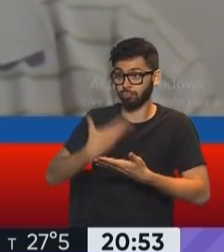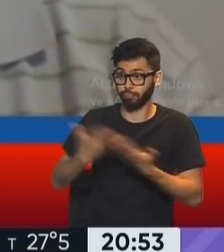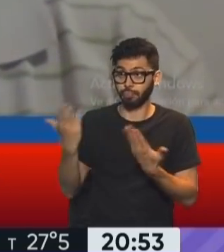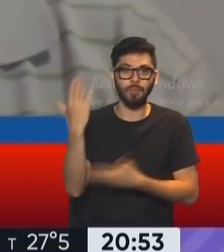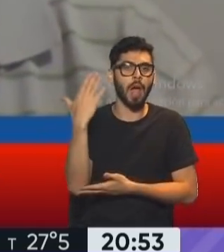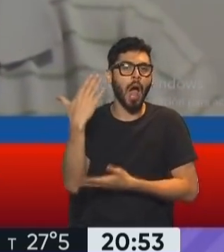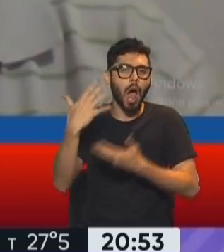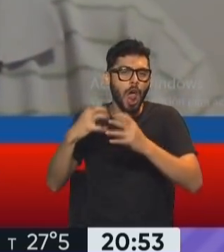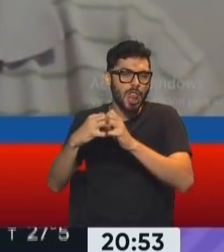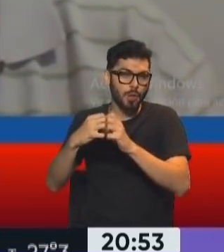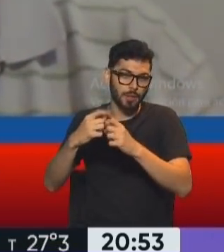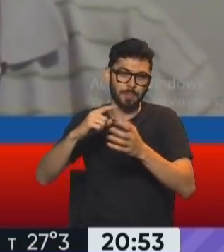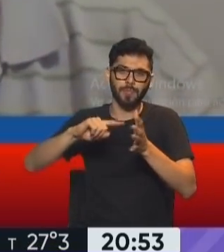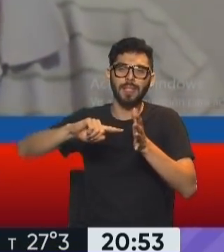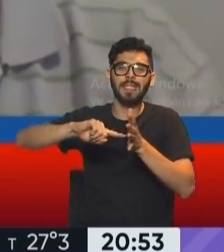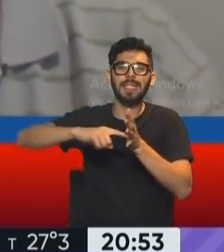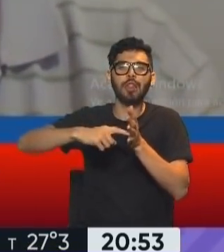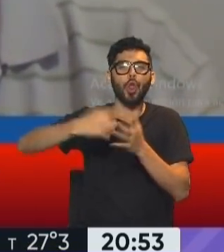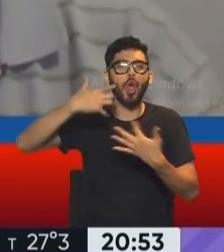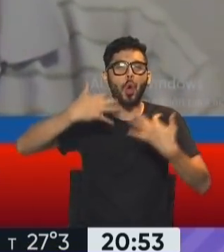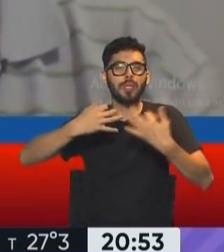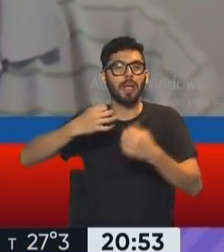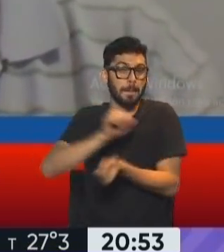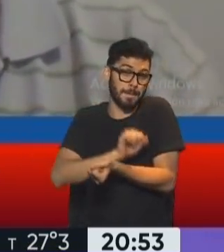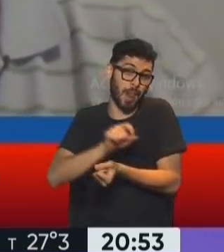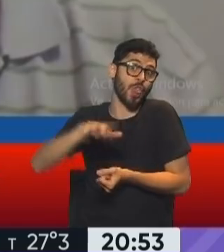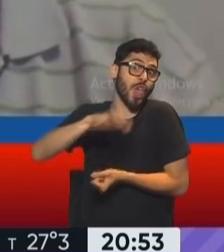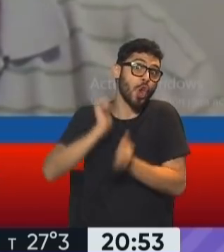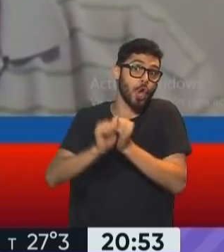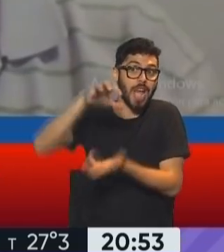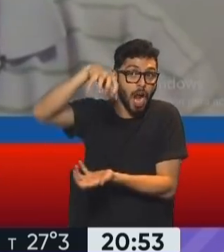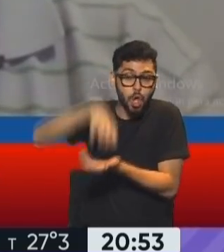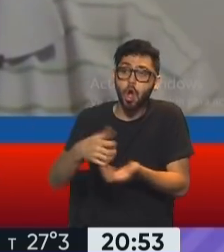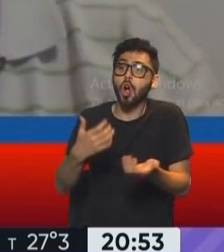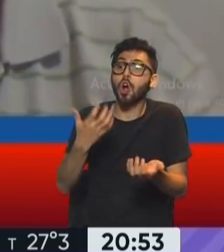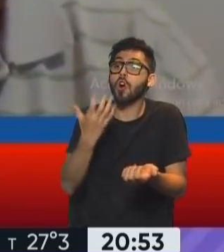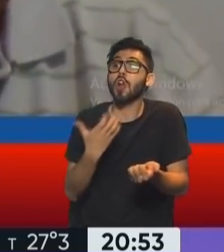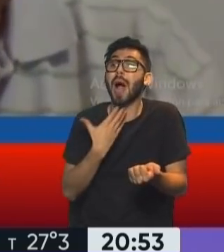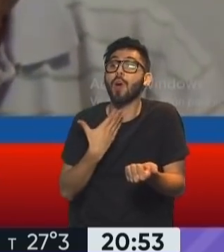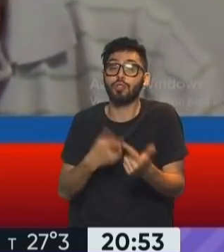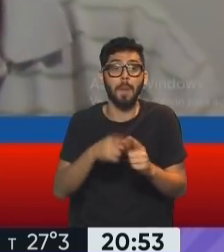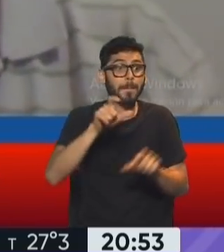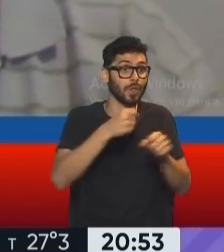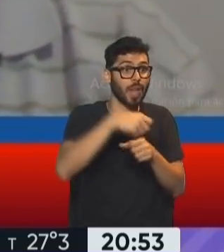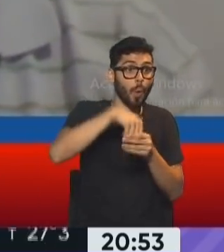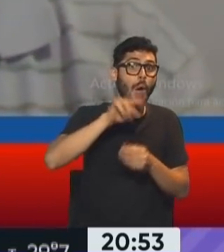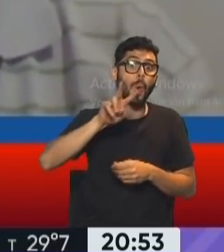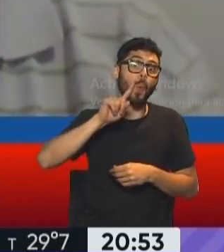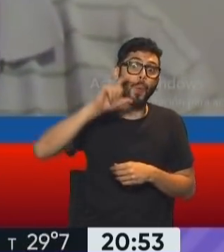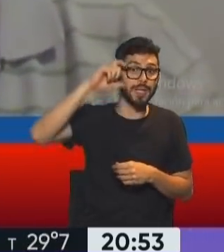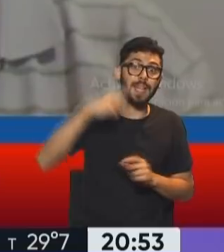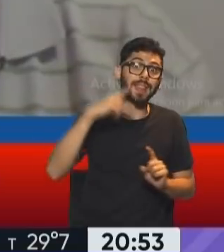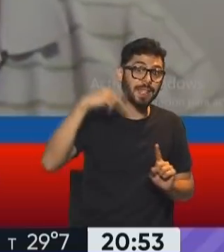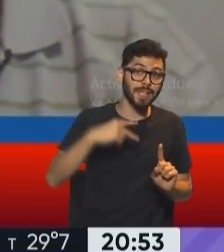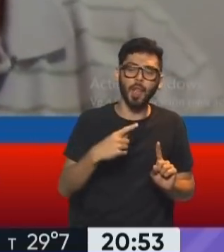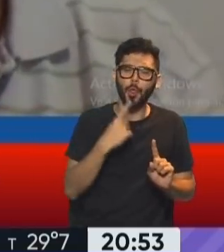estas audiencias que se hicieron en el Centro de Justicia Penal de Rosario, en donde la gente de Vicentín decía quiénes eran los principales enemigos